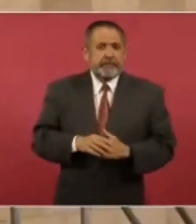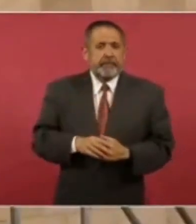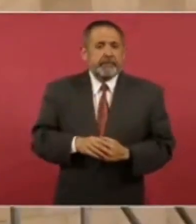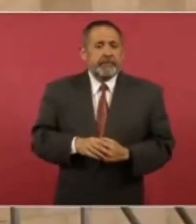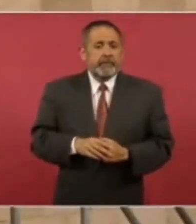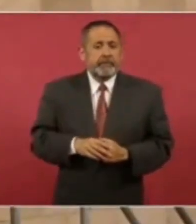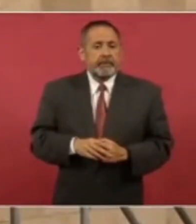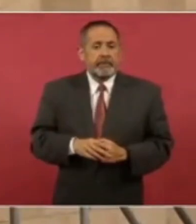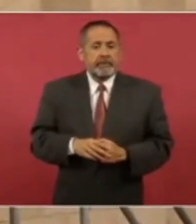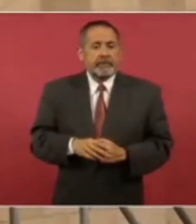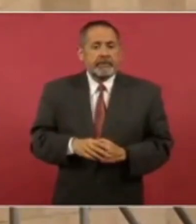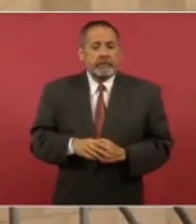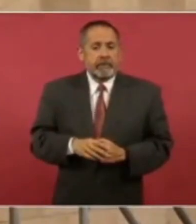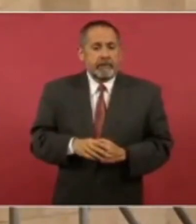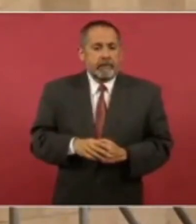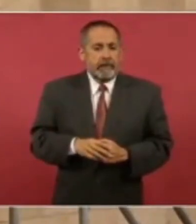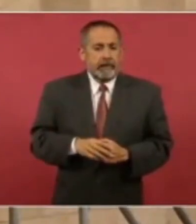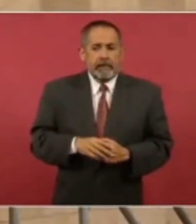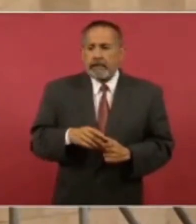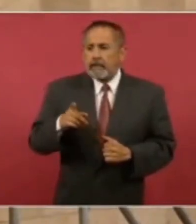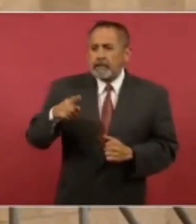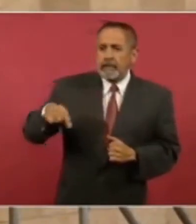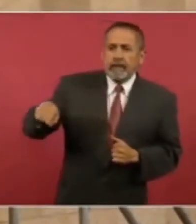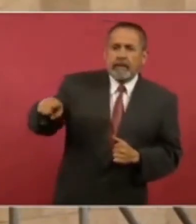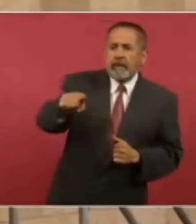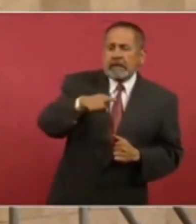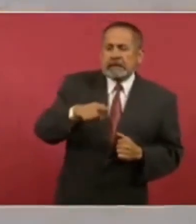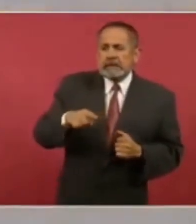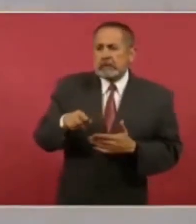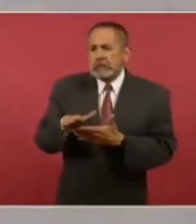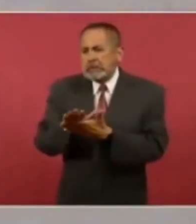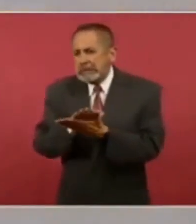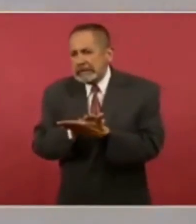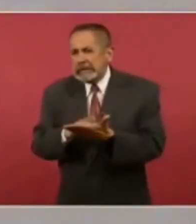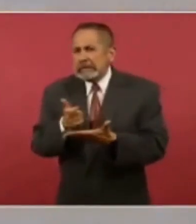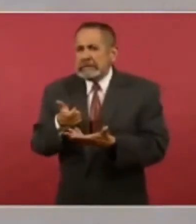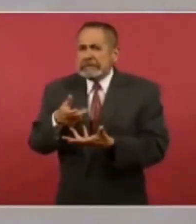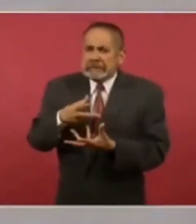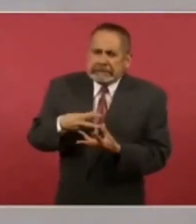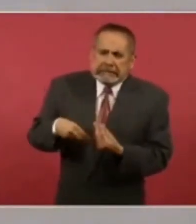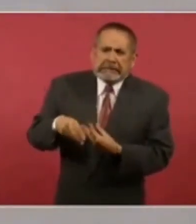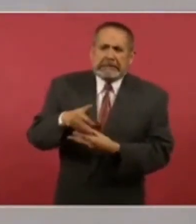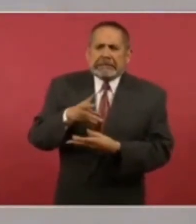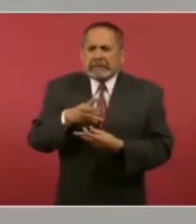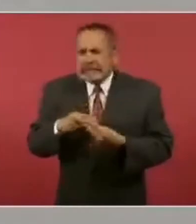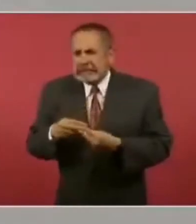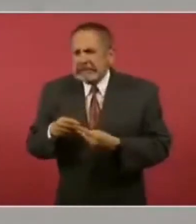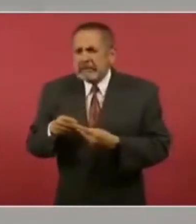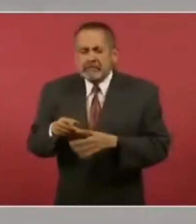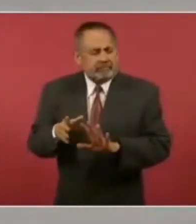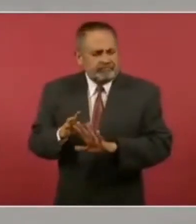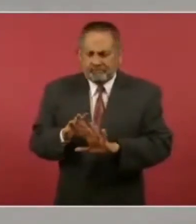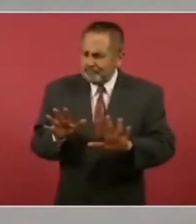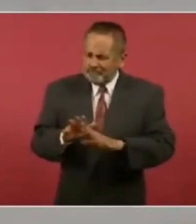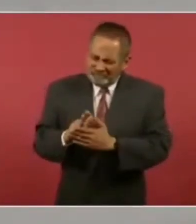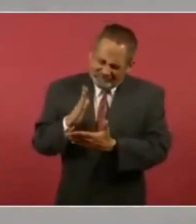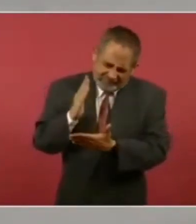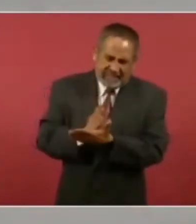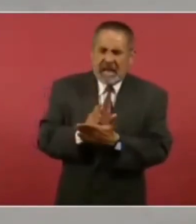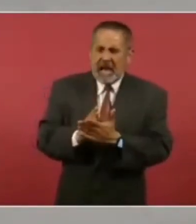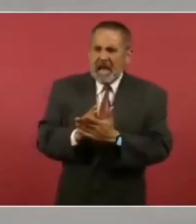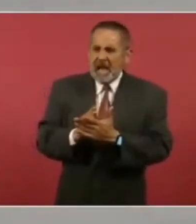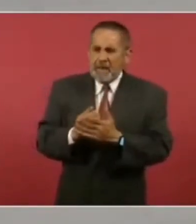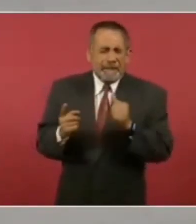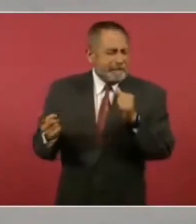acabar con las miserias que sufren las gentes está por encima de todos